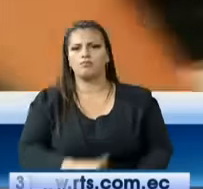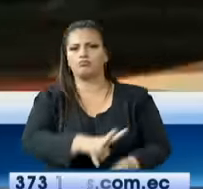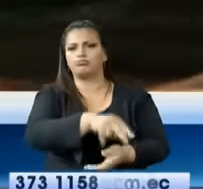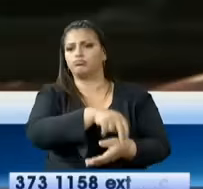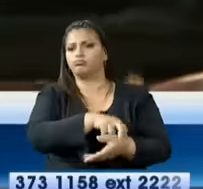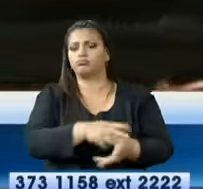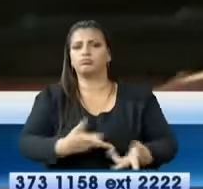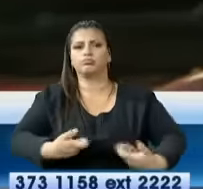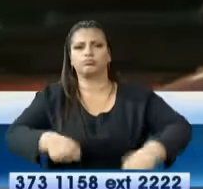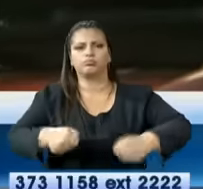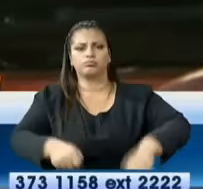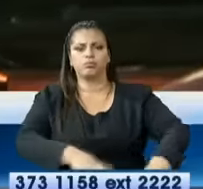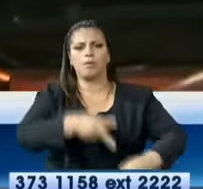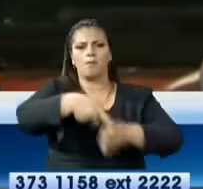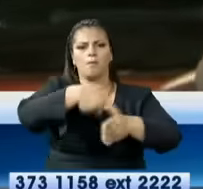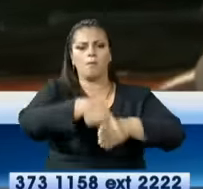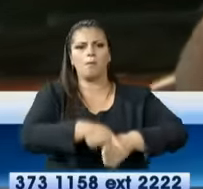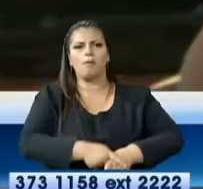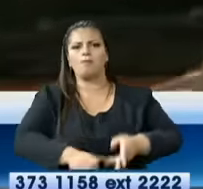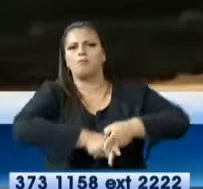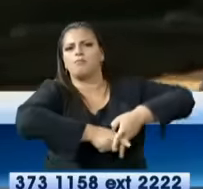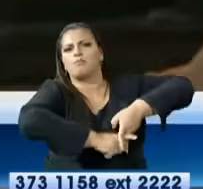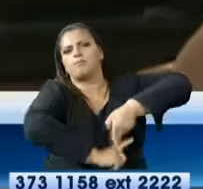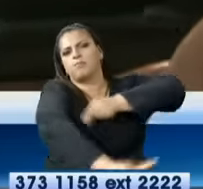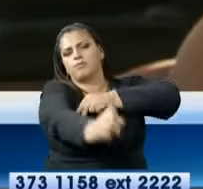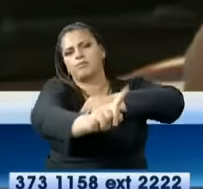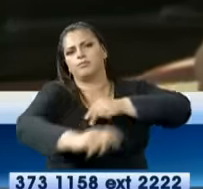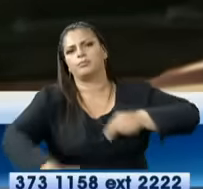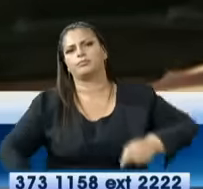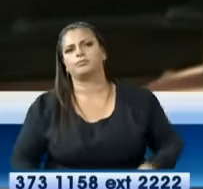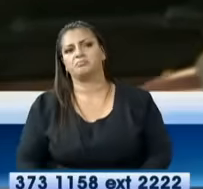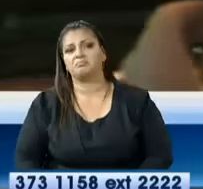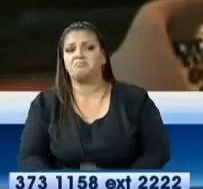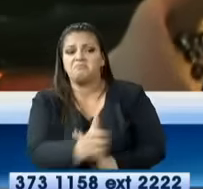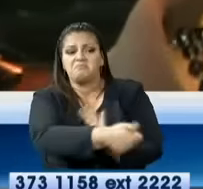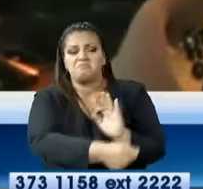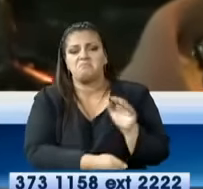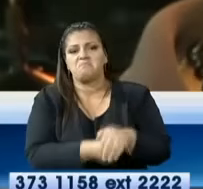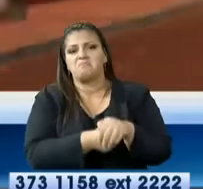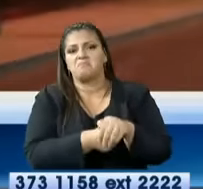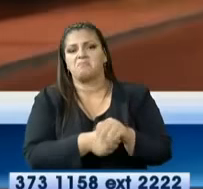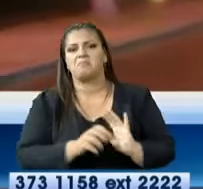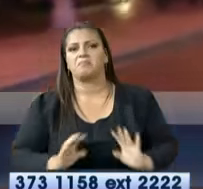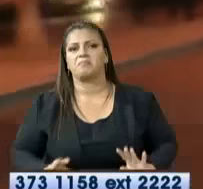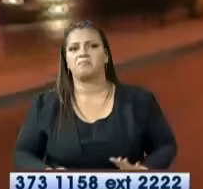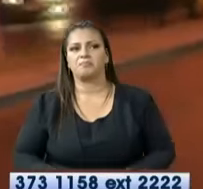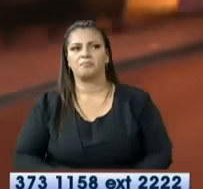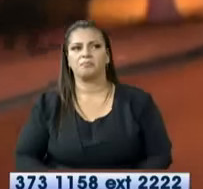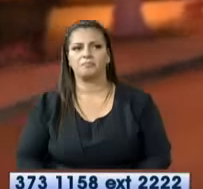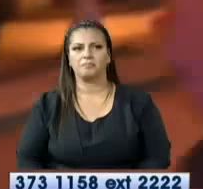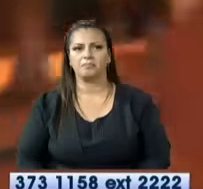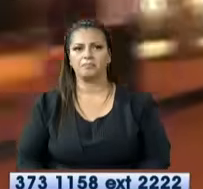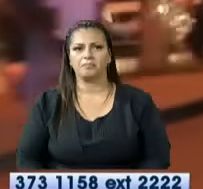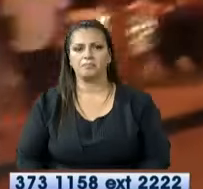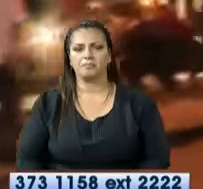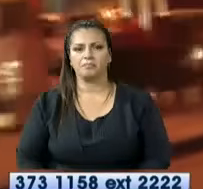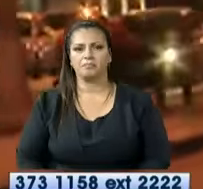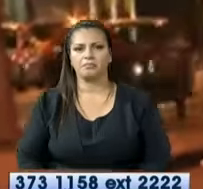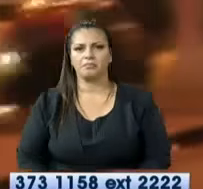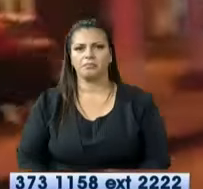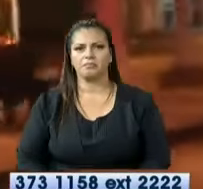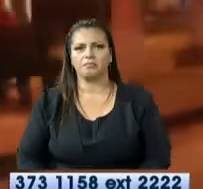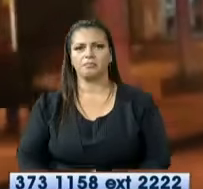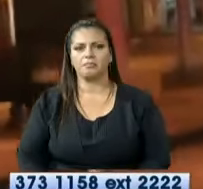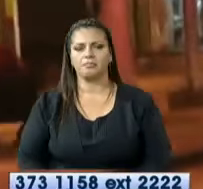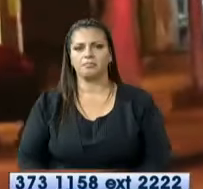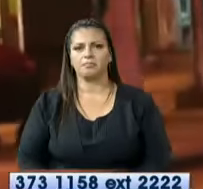las motos se fueron allá dándose la moto. Pero por ahí atrás está piñado porque el lado estaba doblado. Informó Jorge